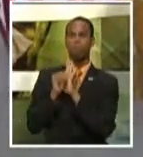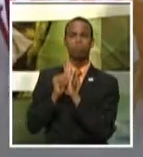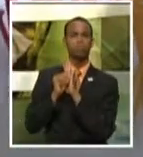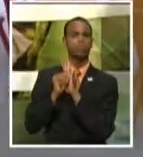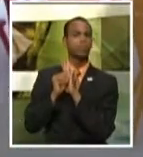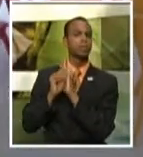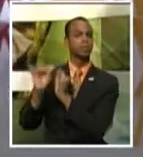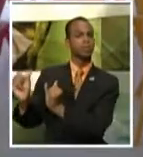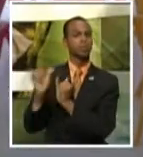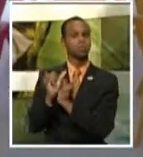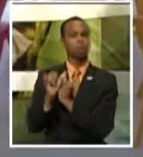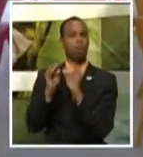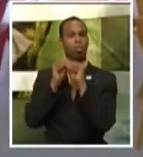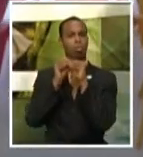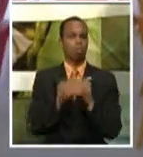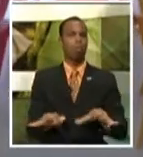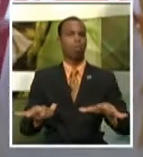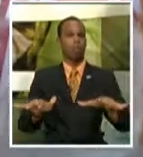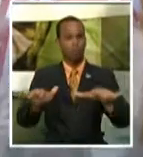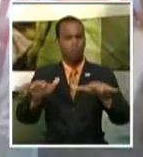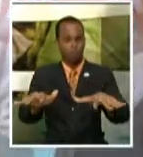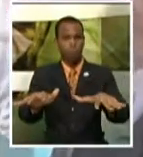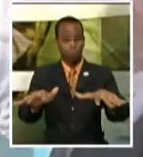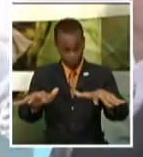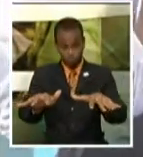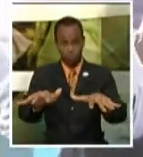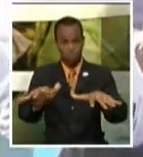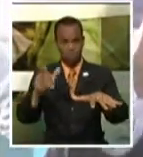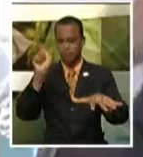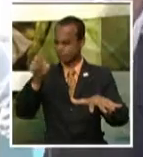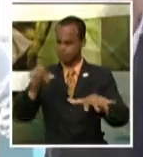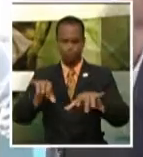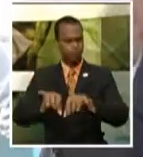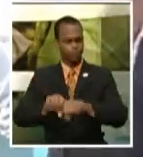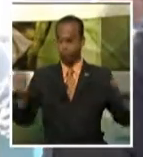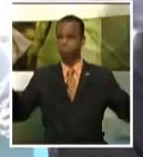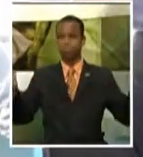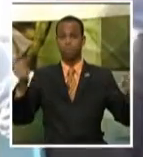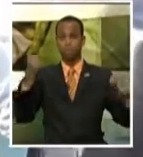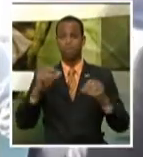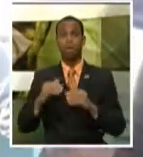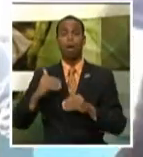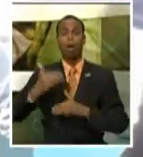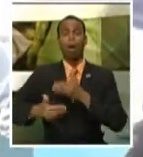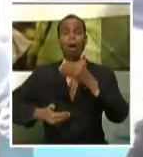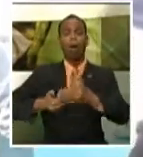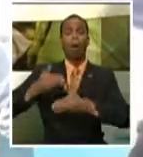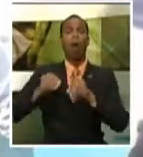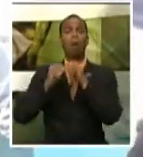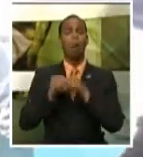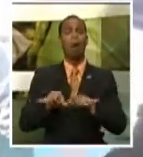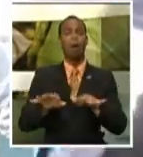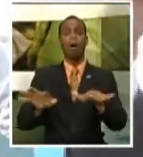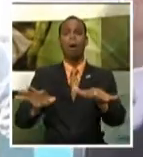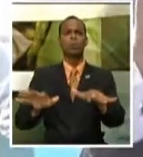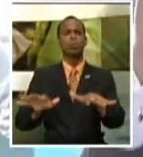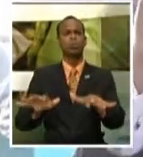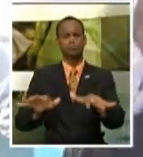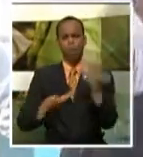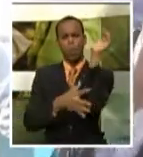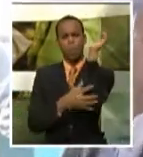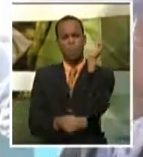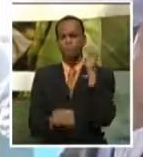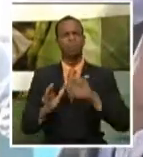de romper esa cadena. La pobreza no tiene por qué transmitirse de generación en generación. Si